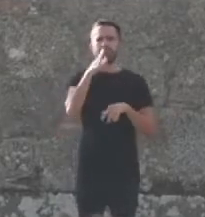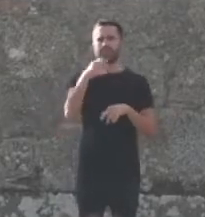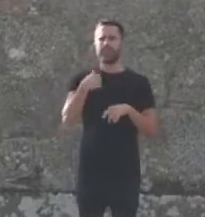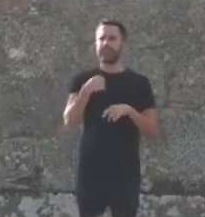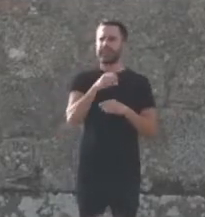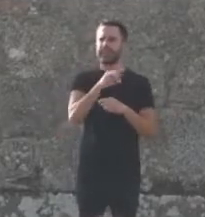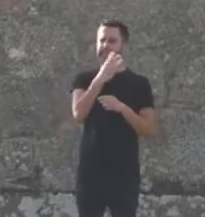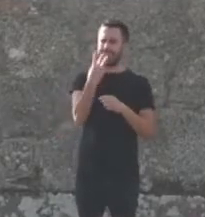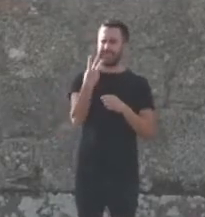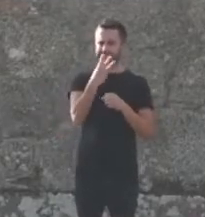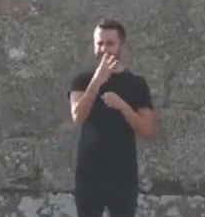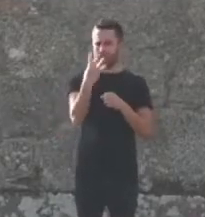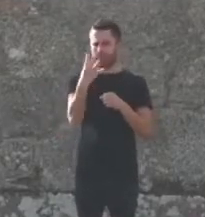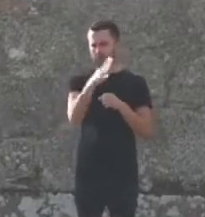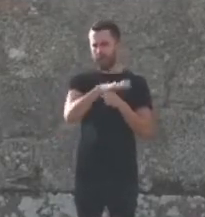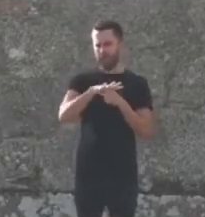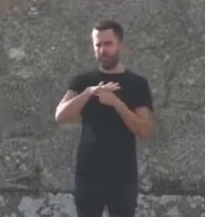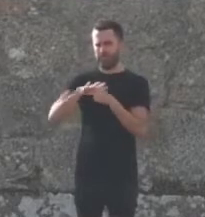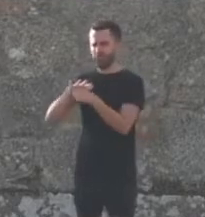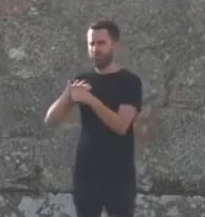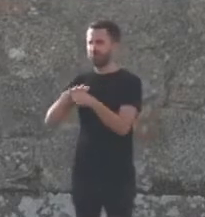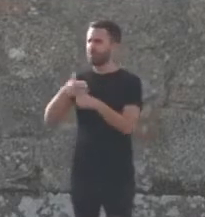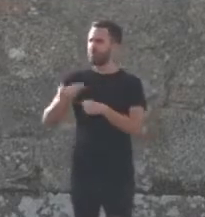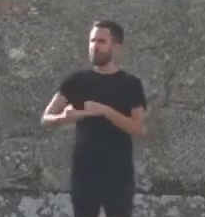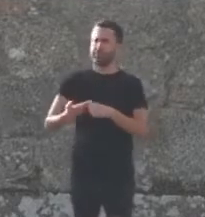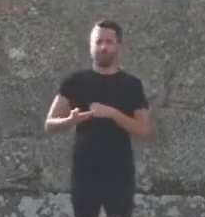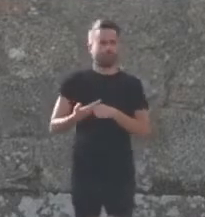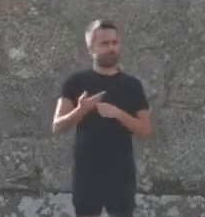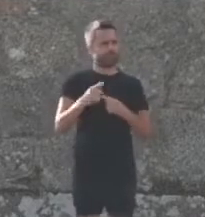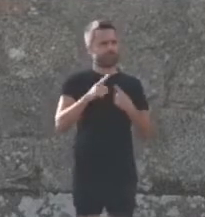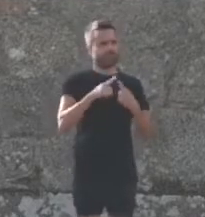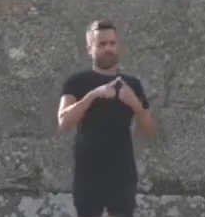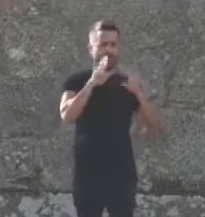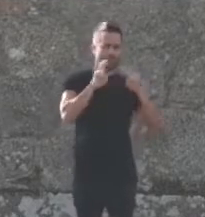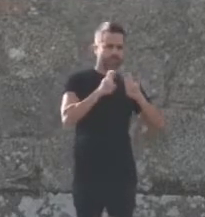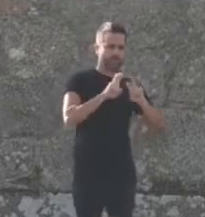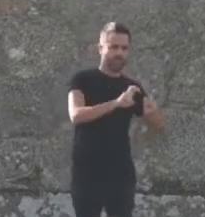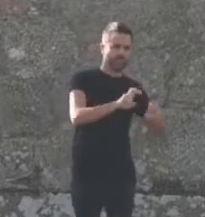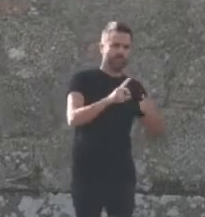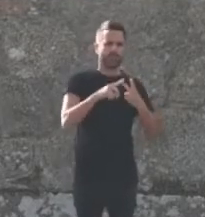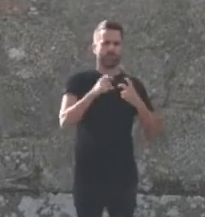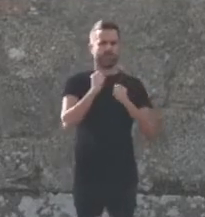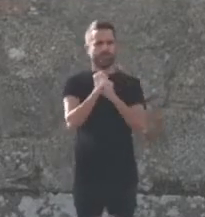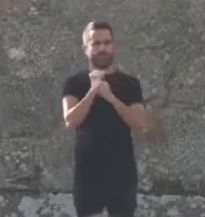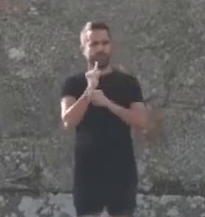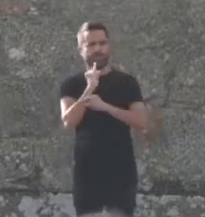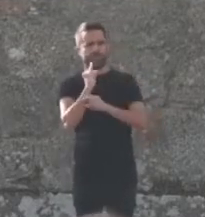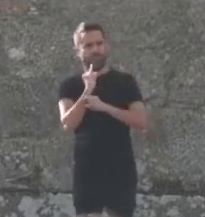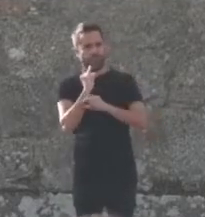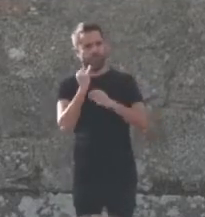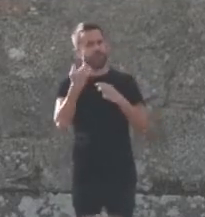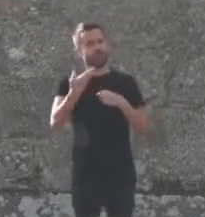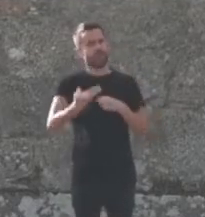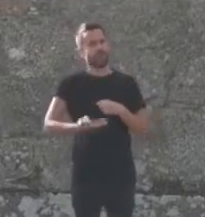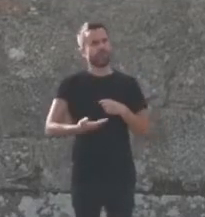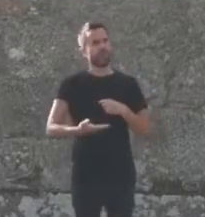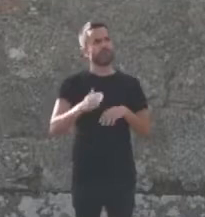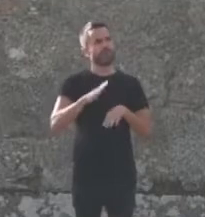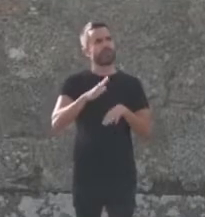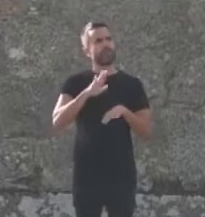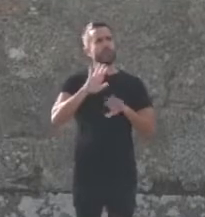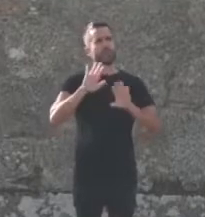máis importante, desde logo a investigación é fundamental, o traballo institucional é fundamental, pero o máis importante